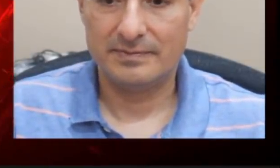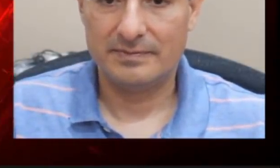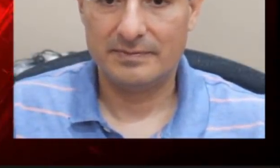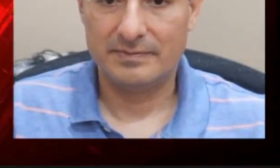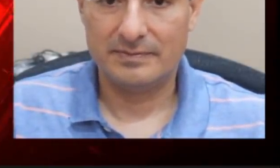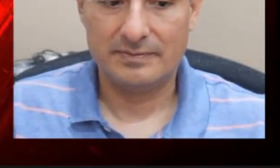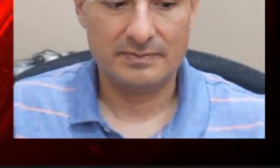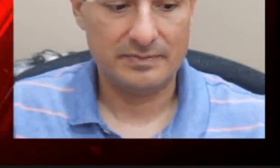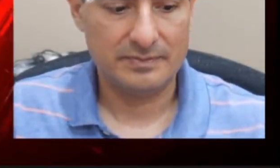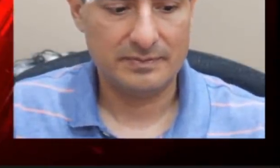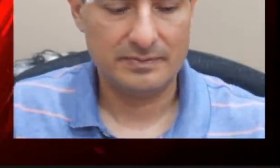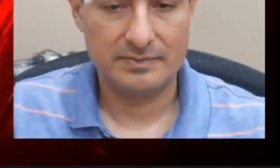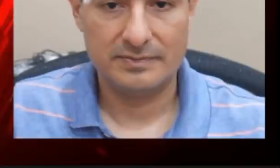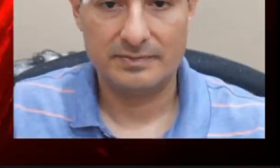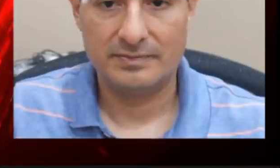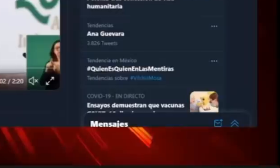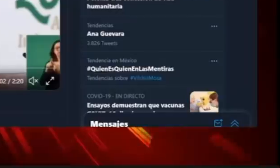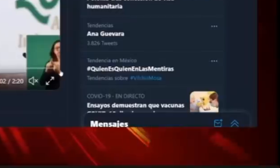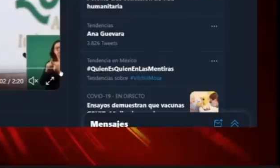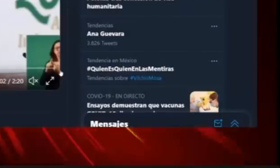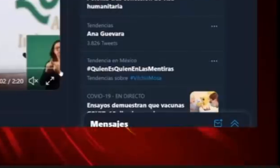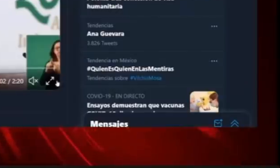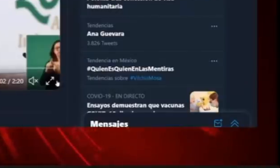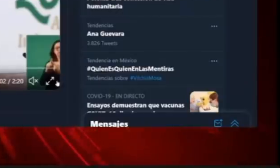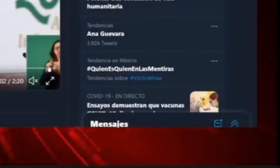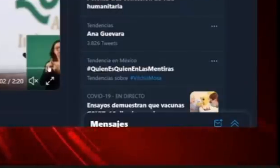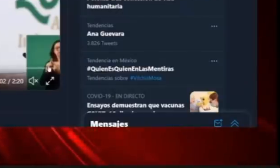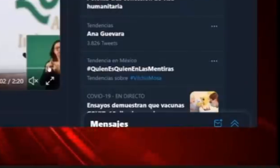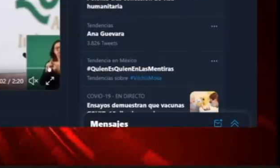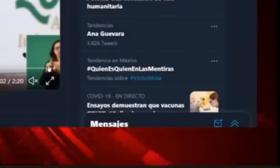distribución. Esto fue lo que dijo arrancando la mañanera.